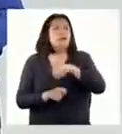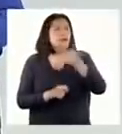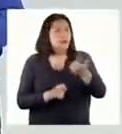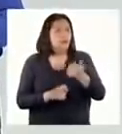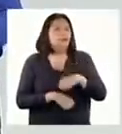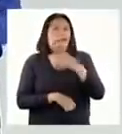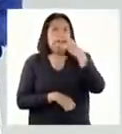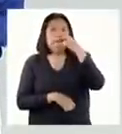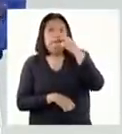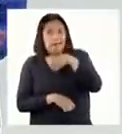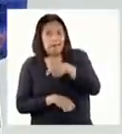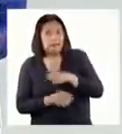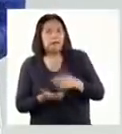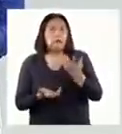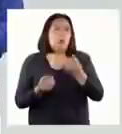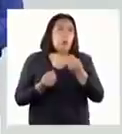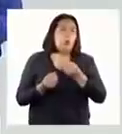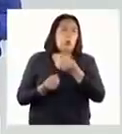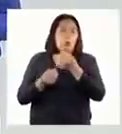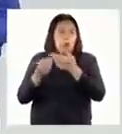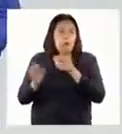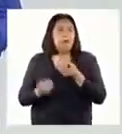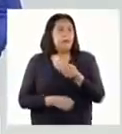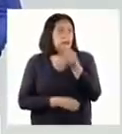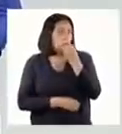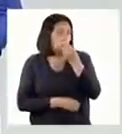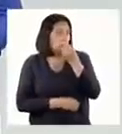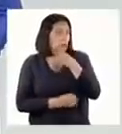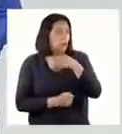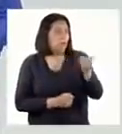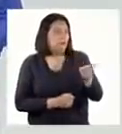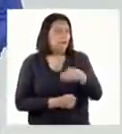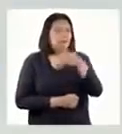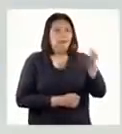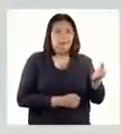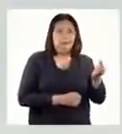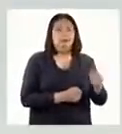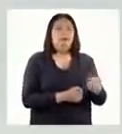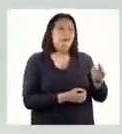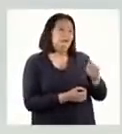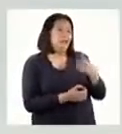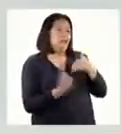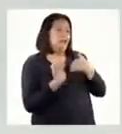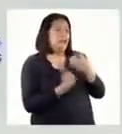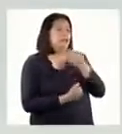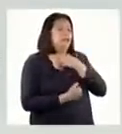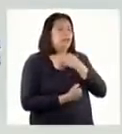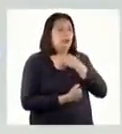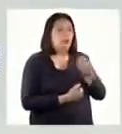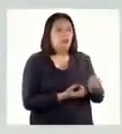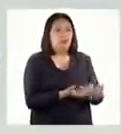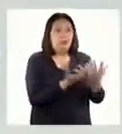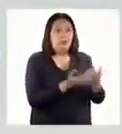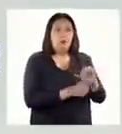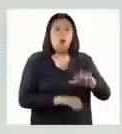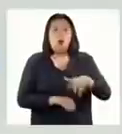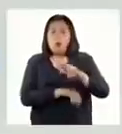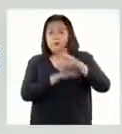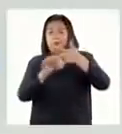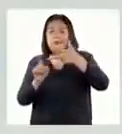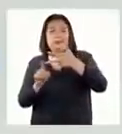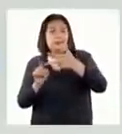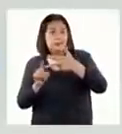aquellos carnívoros u omnívoros que se alimentan de los herbívoros. O pueden ser consumidores